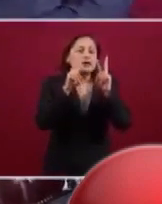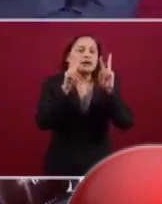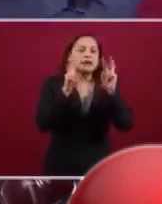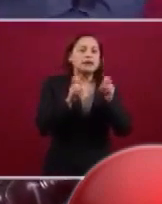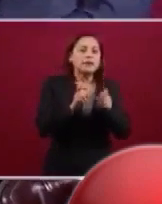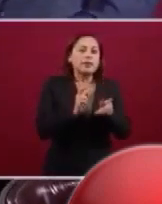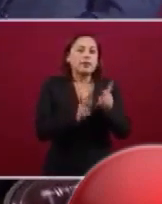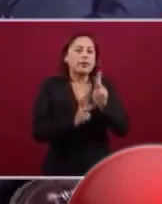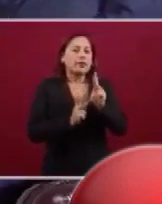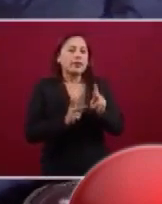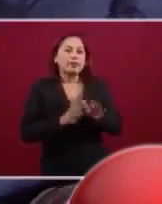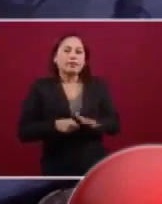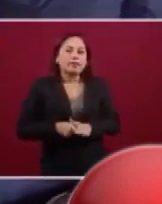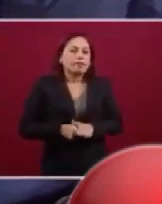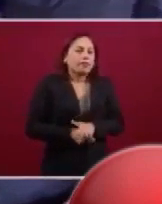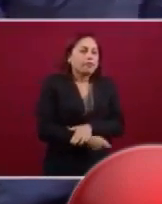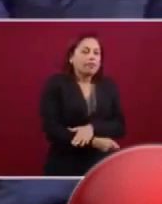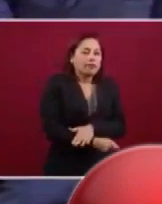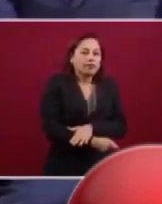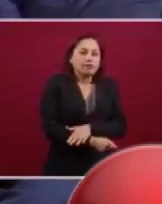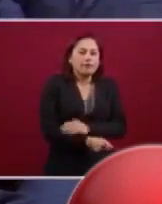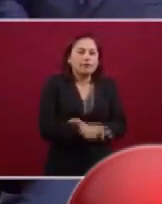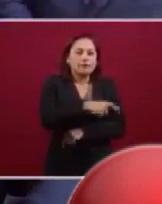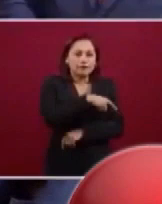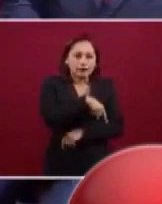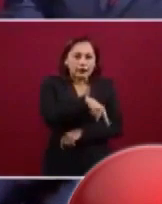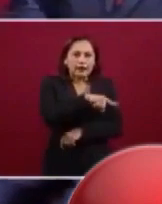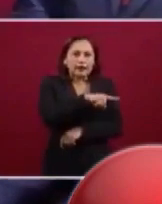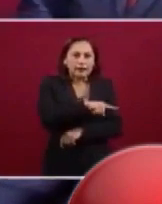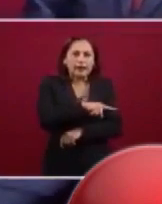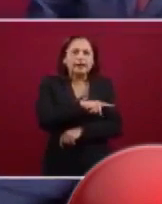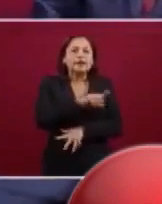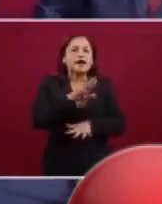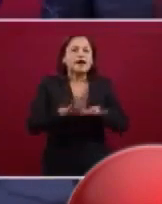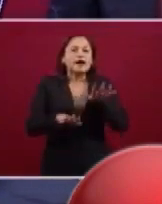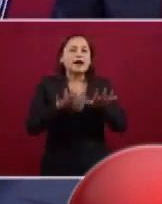hasta hacían encuestas y dejaban carteras